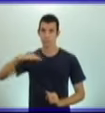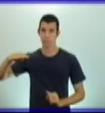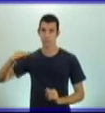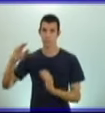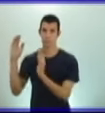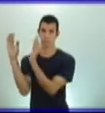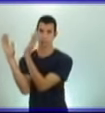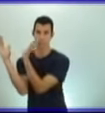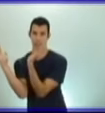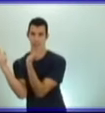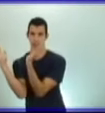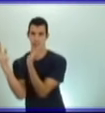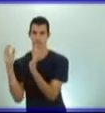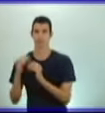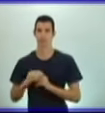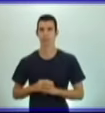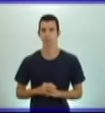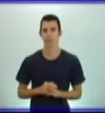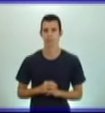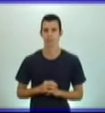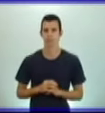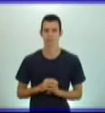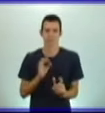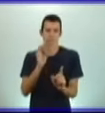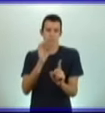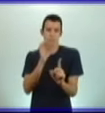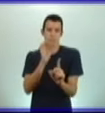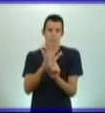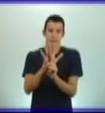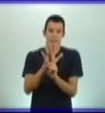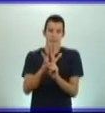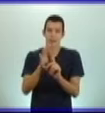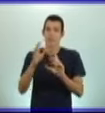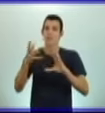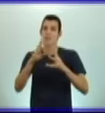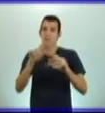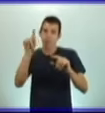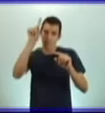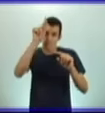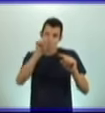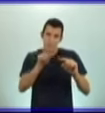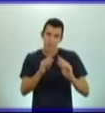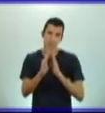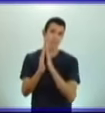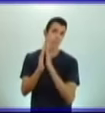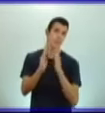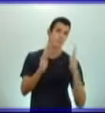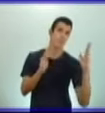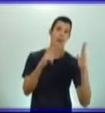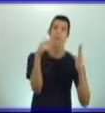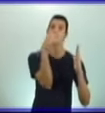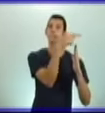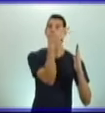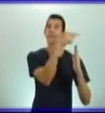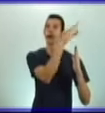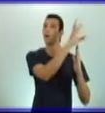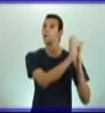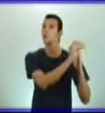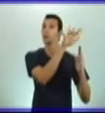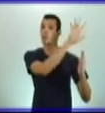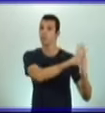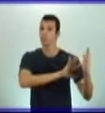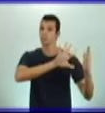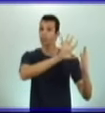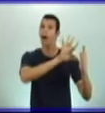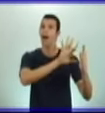que va a estar en menos 4 punto y coma menos 1, y eso nos da a conocer que la ecuación de esta